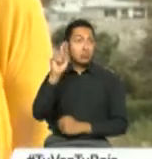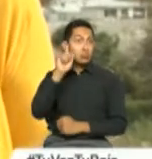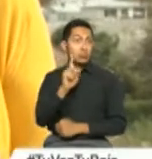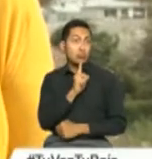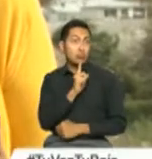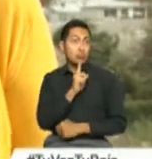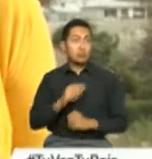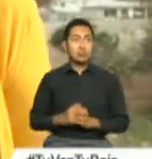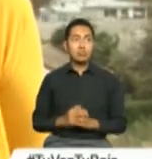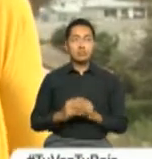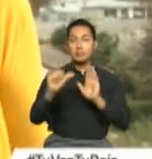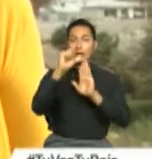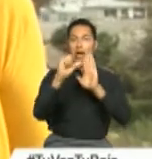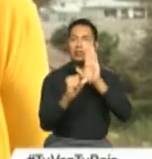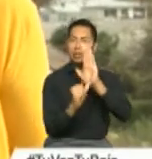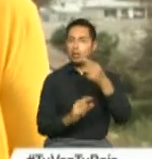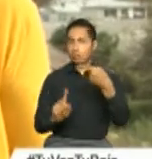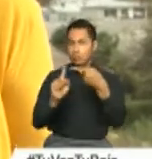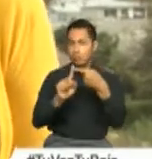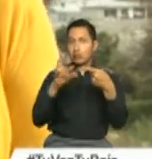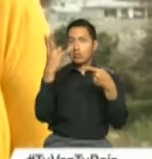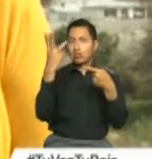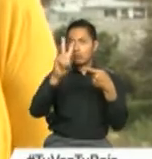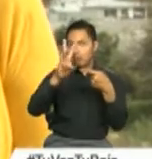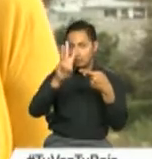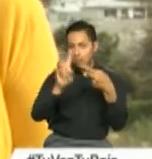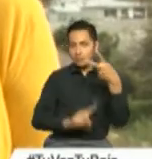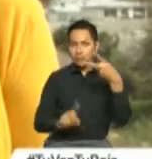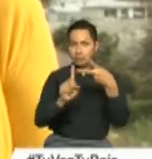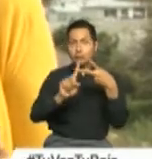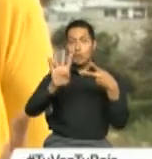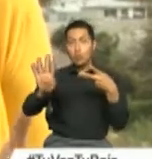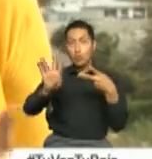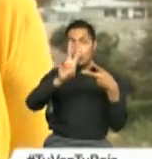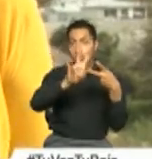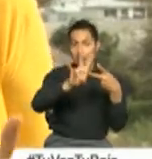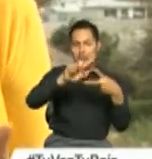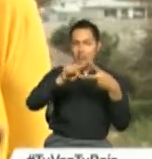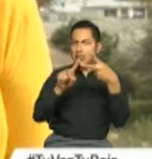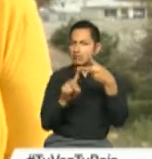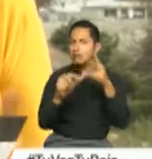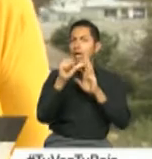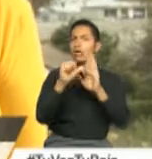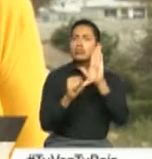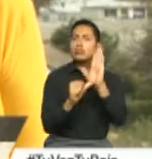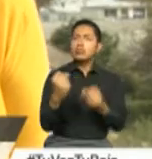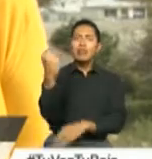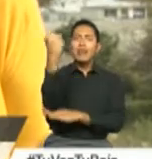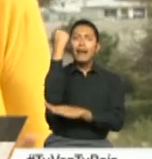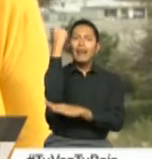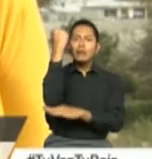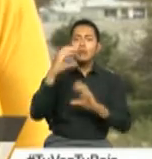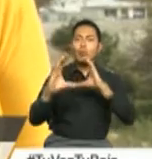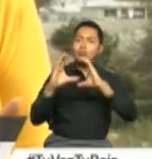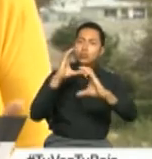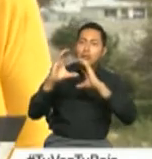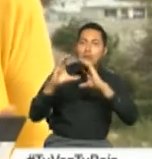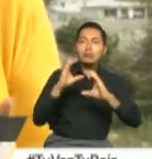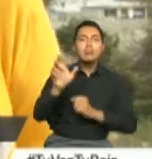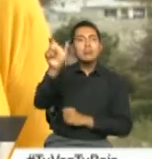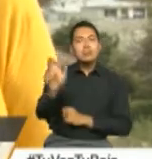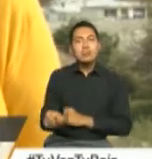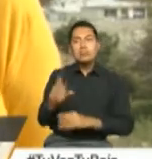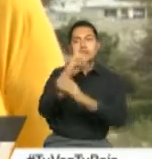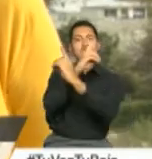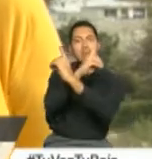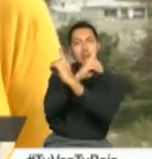rigen dos artículos excelentes, el artículo 16 y el artículo 47, que nos habla a nosotros sobre el derecho de la comunicación